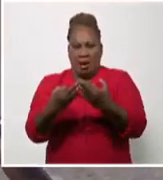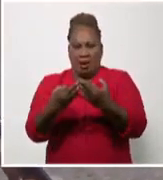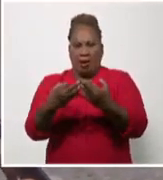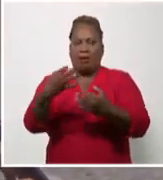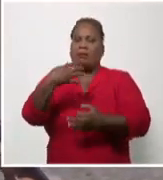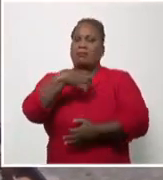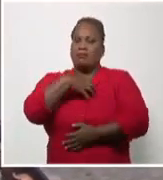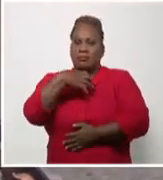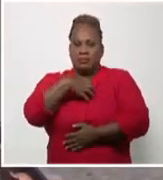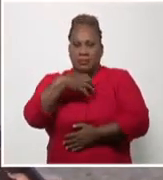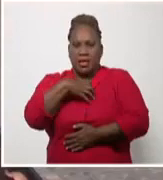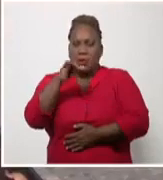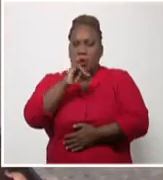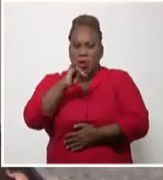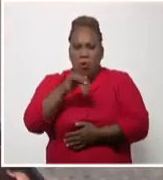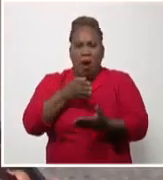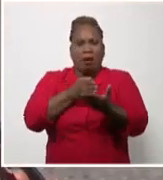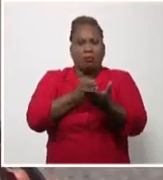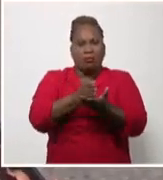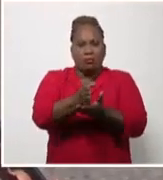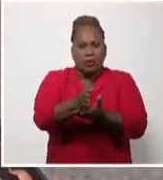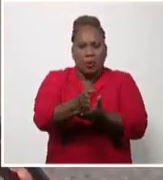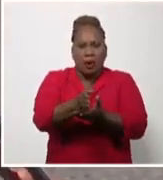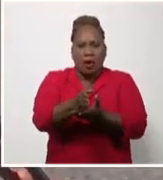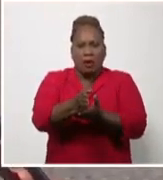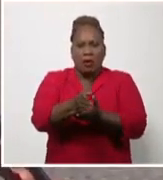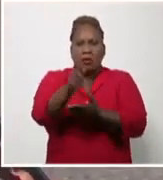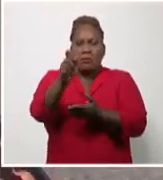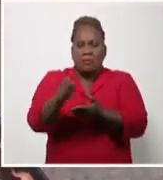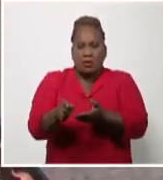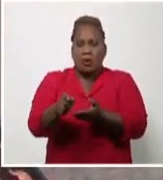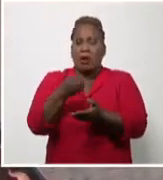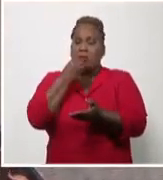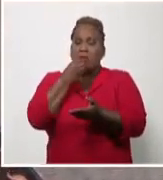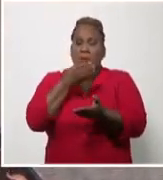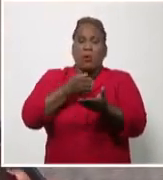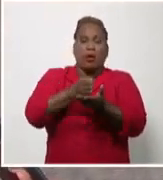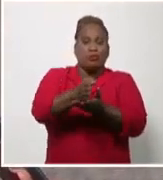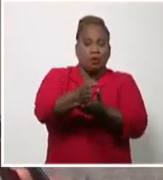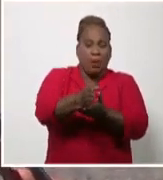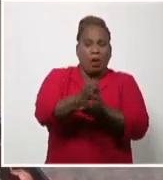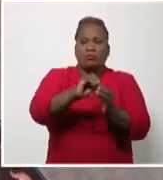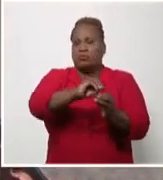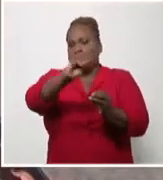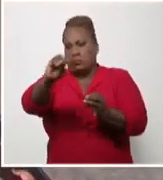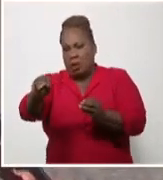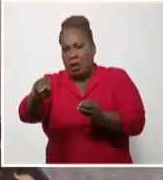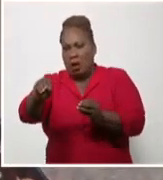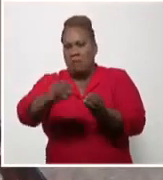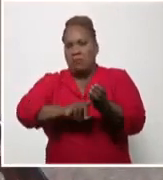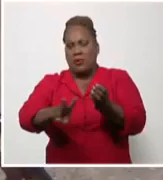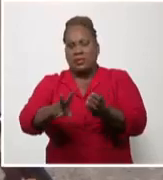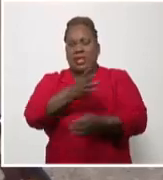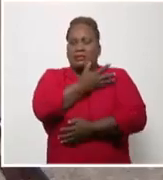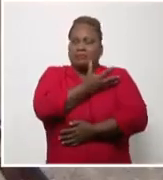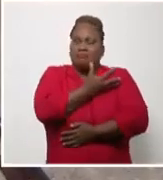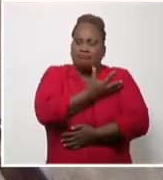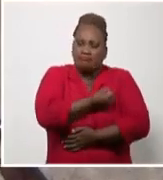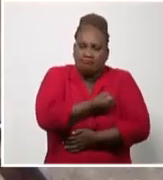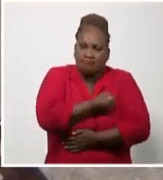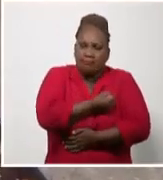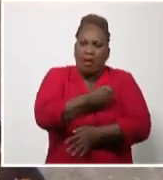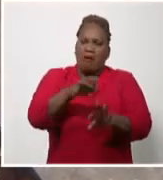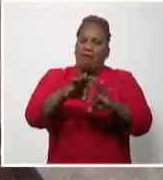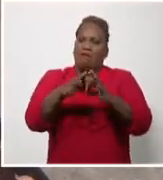disposición de continuar lo que lo que puedan continuar viajes para hacerlo continúan viajes lamentamos y damos las condolencias